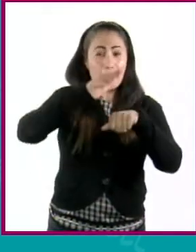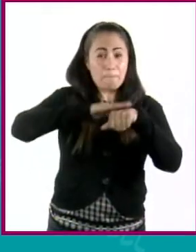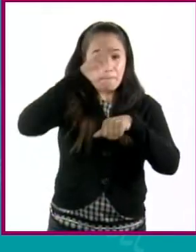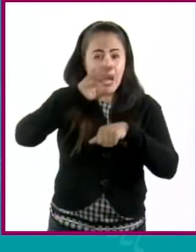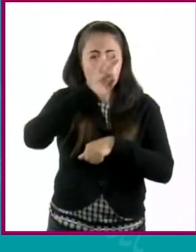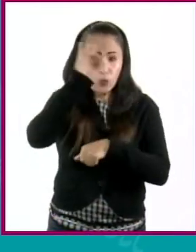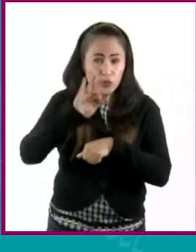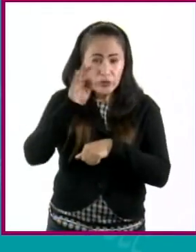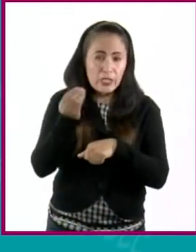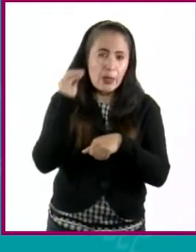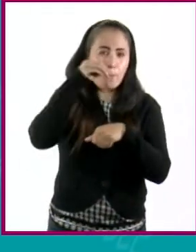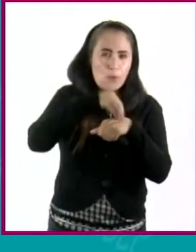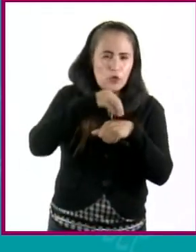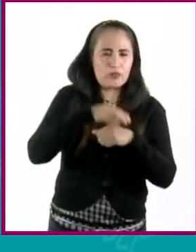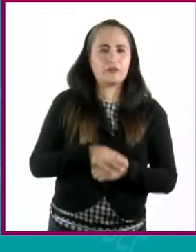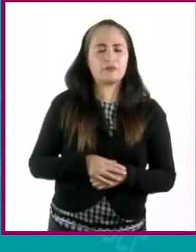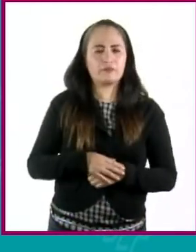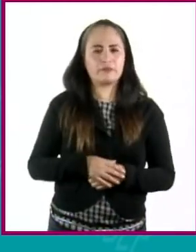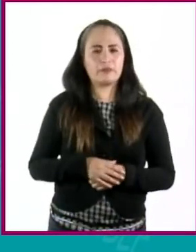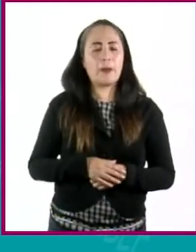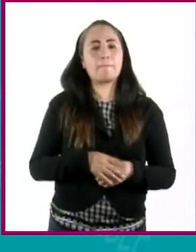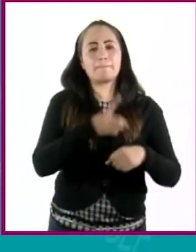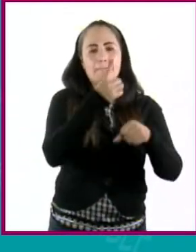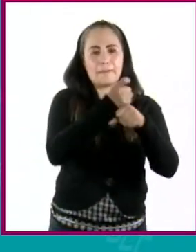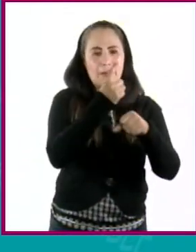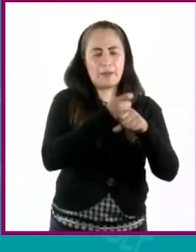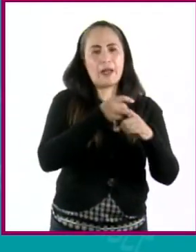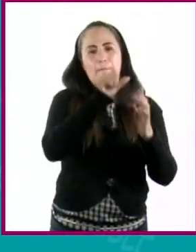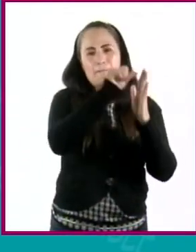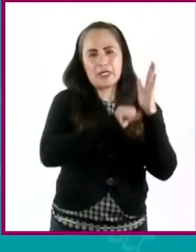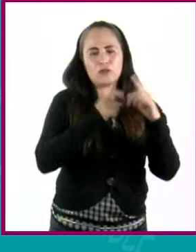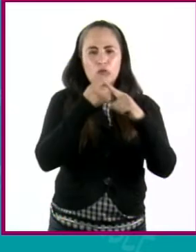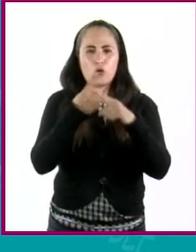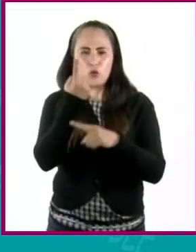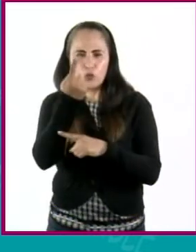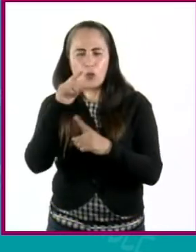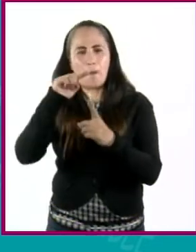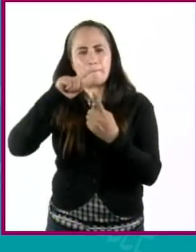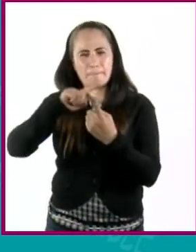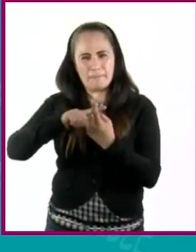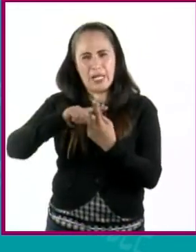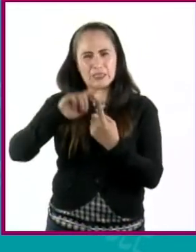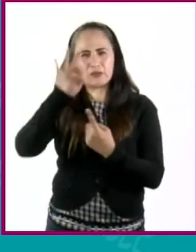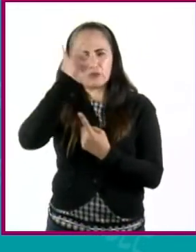decir, la deuda del primer mes multiplicada por 1 más el decimal del interés.